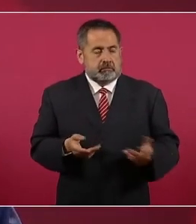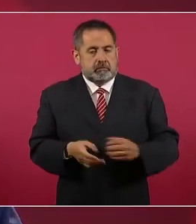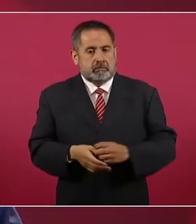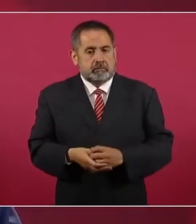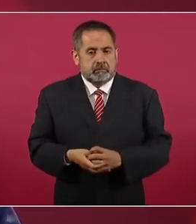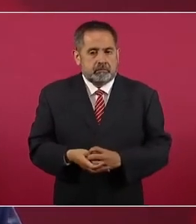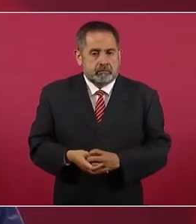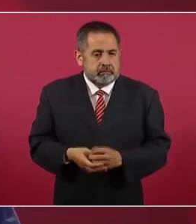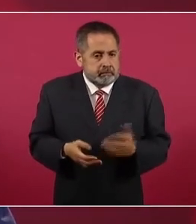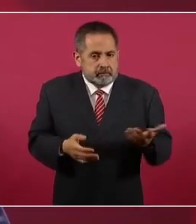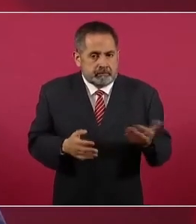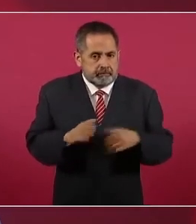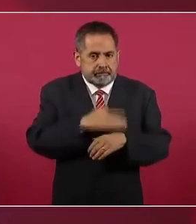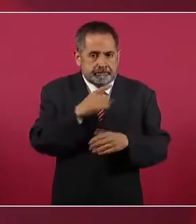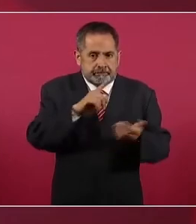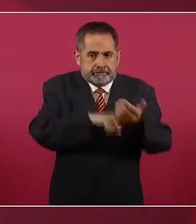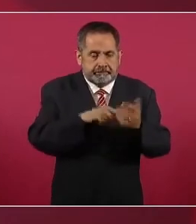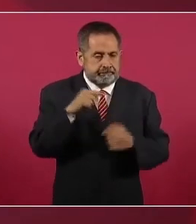porque